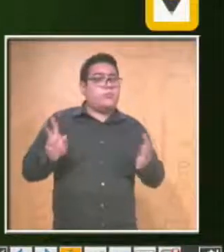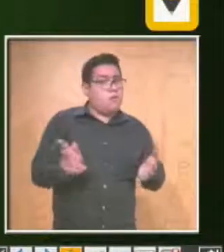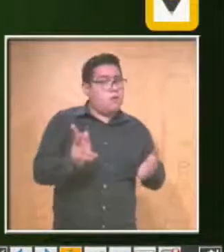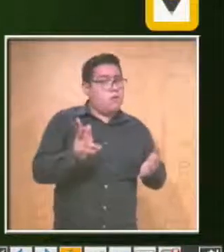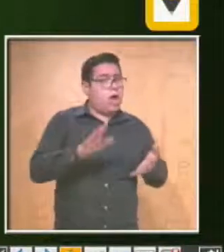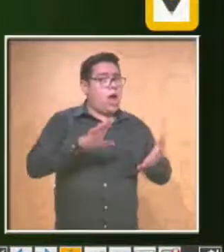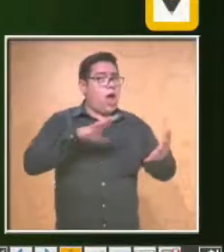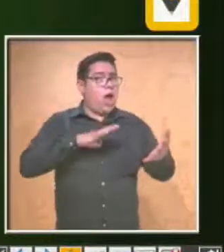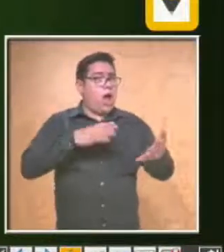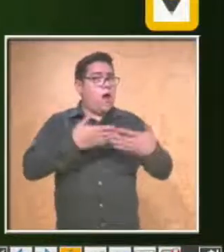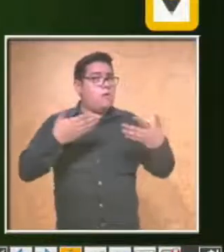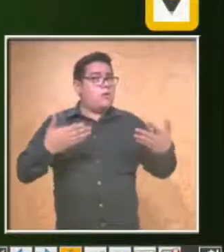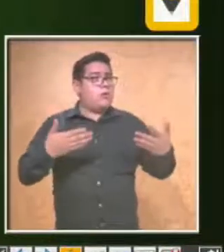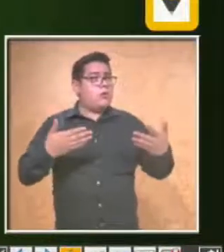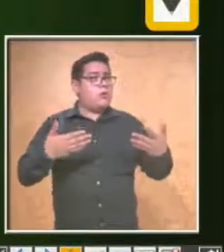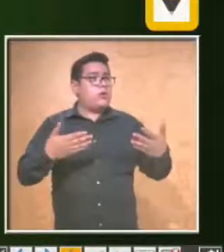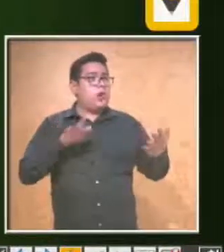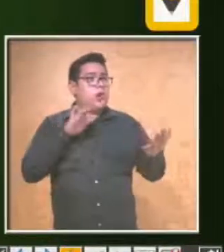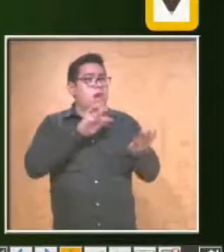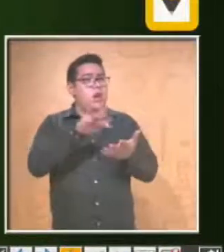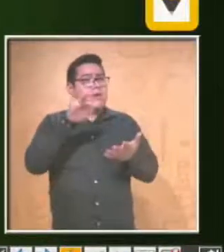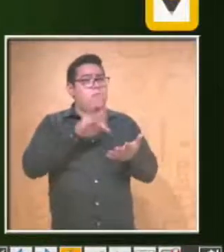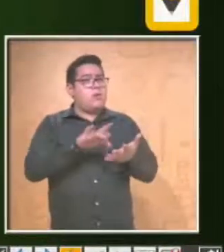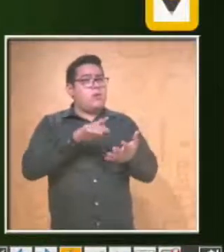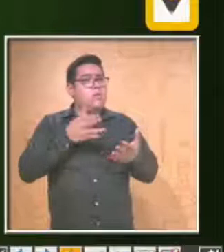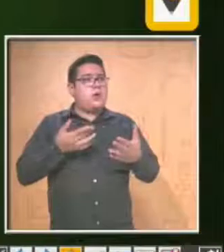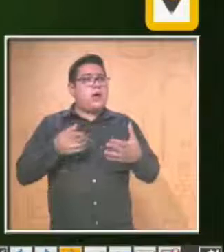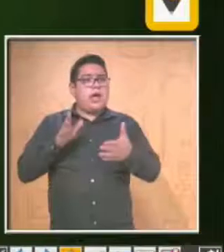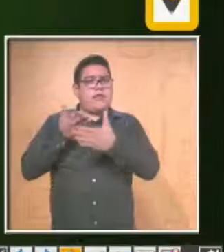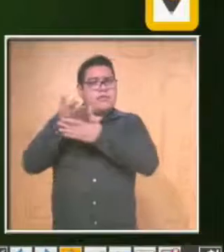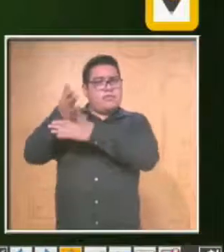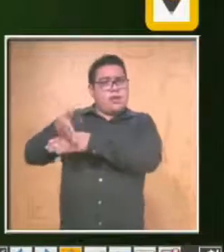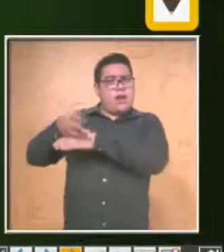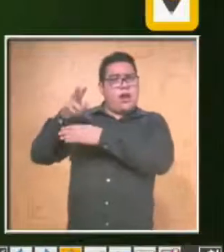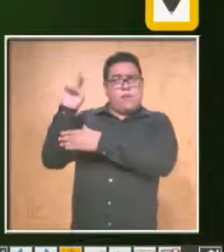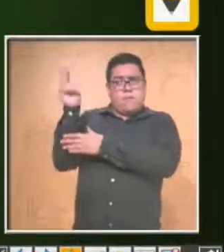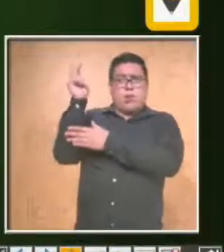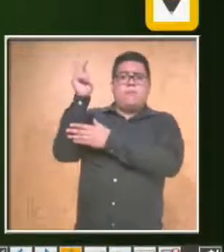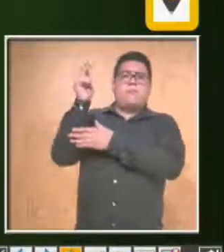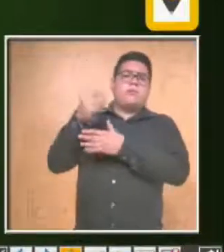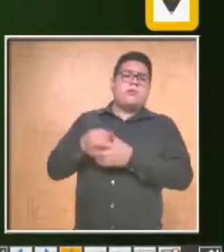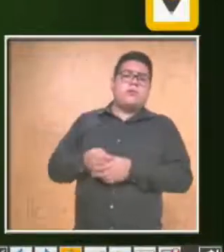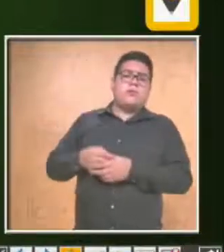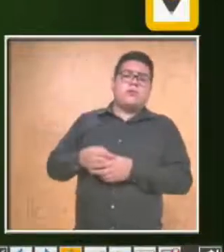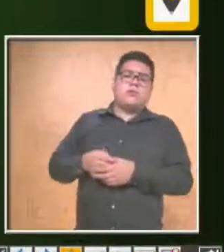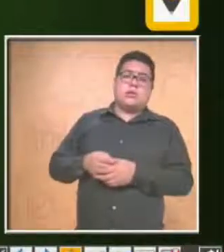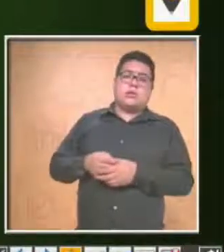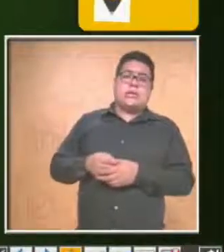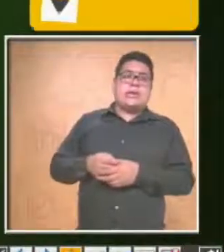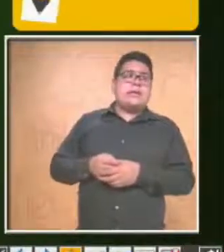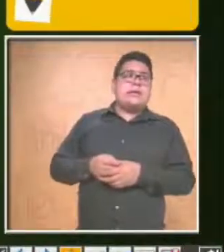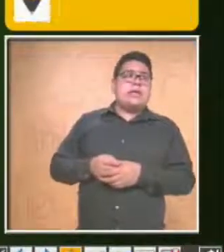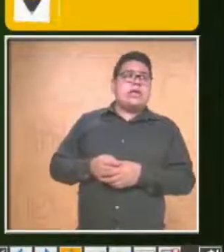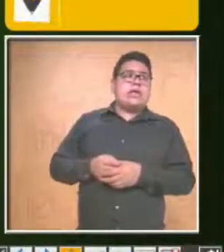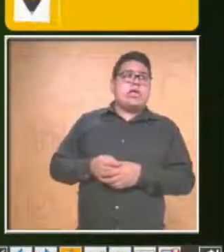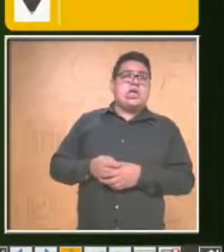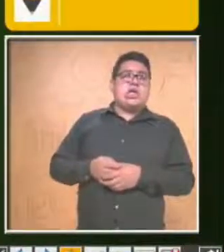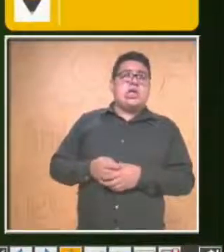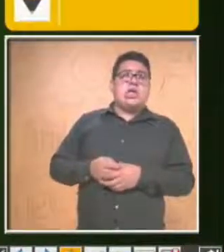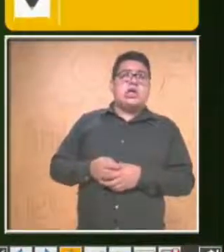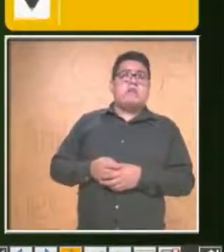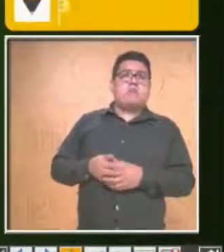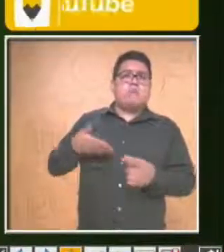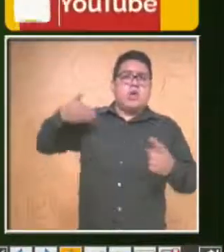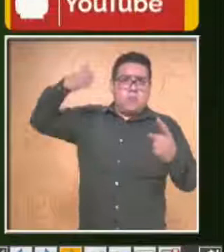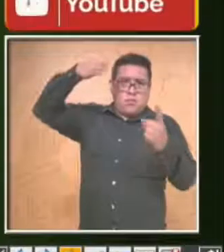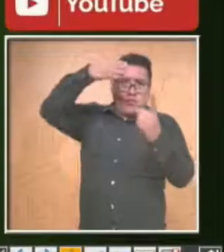En este caso, el programa de apoyo para el ingreso a la educación media superior tiene como principal